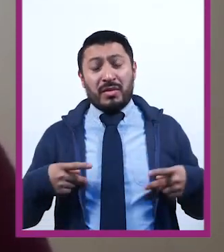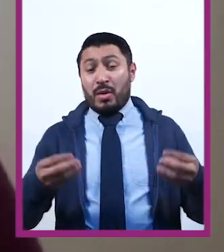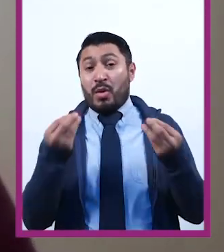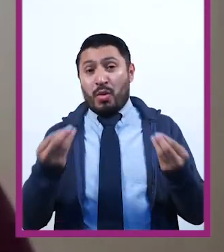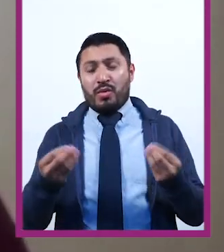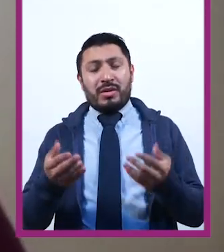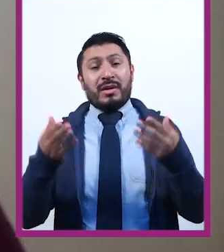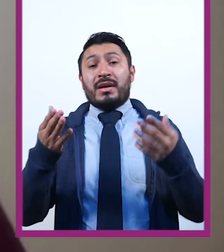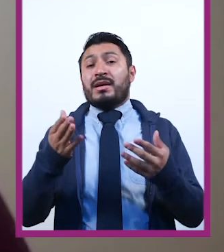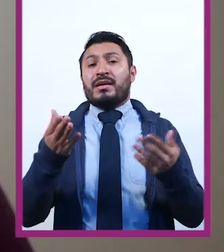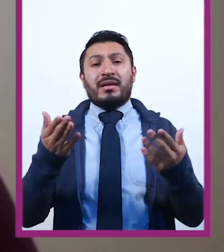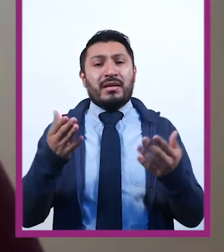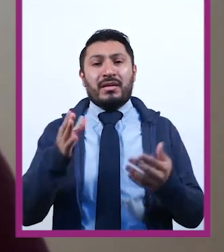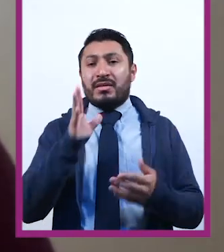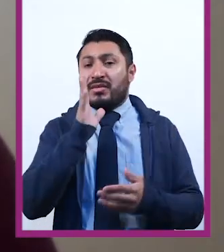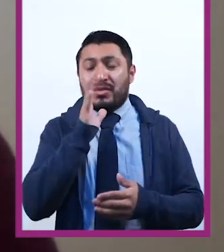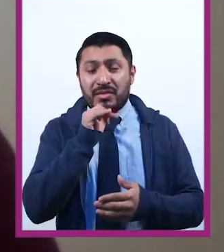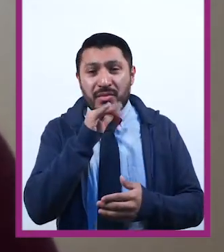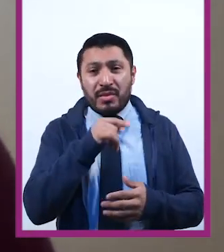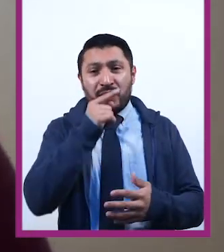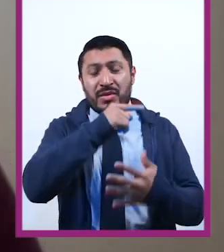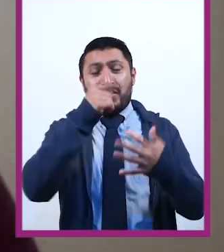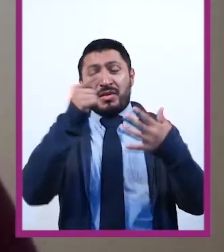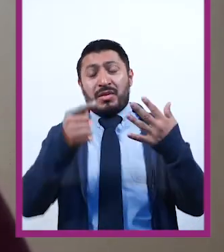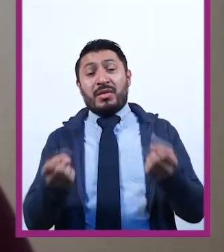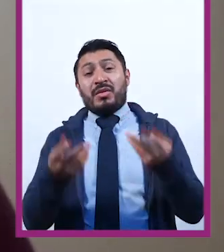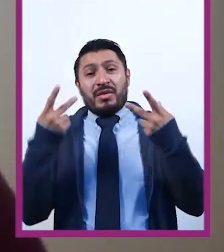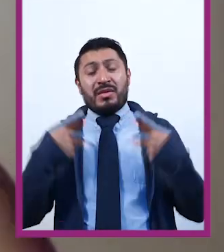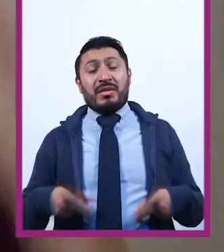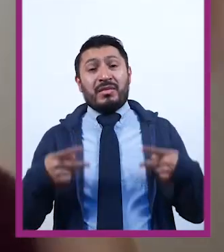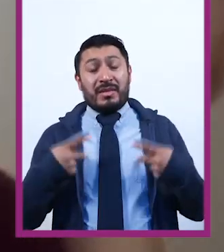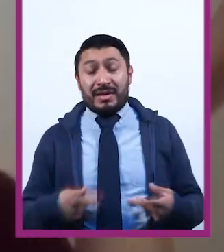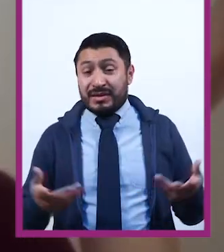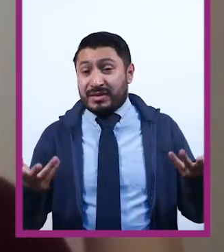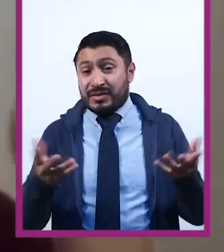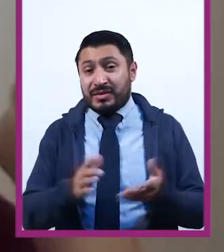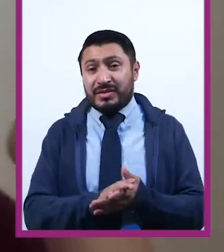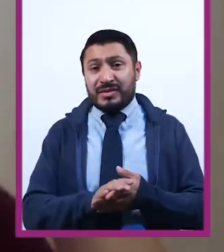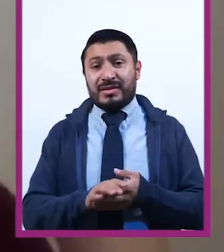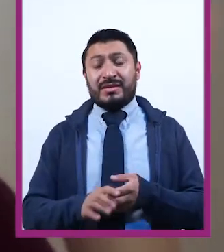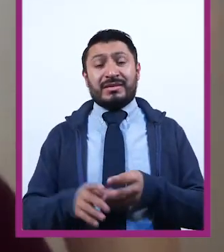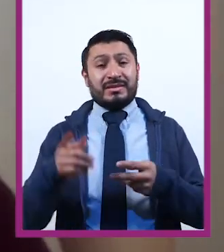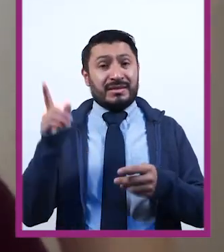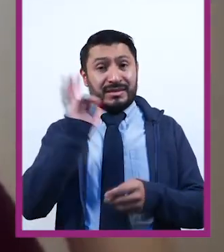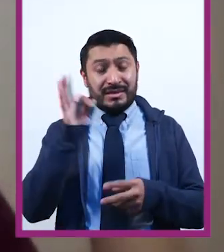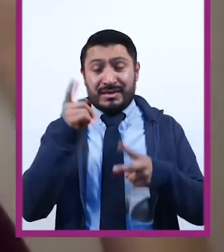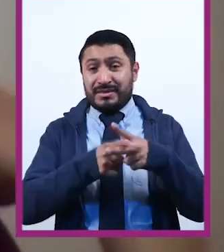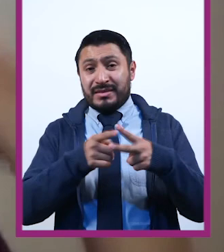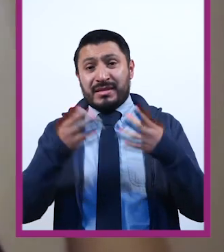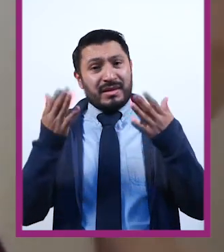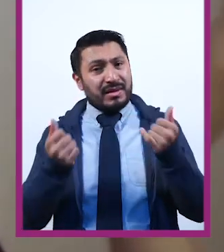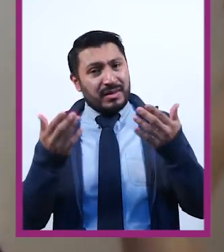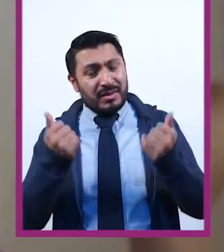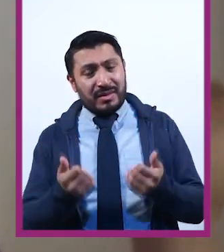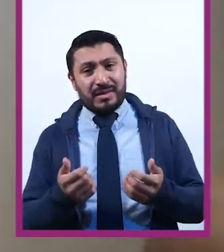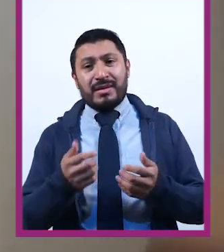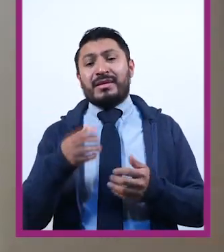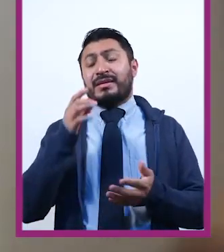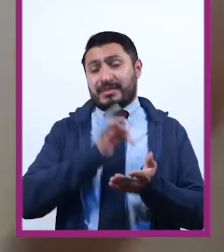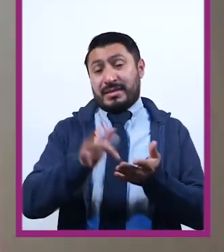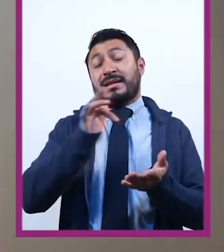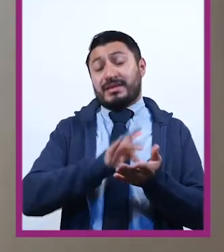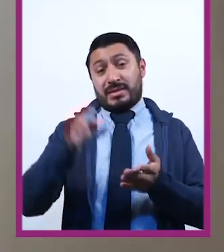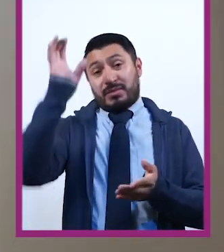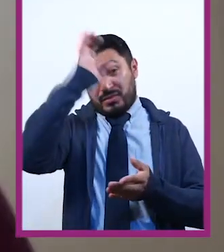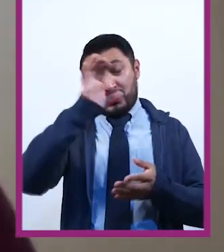tanta población, no podríamos tener una esperanza de vida tan alta si de no ser por las matemáticas que